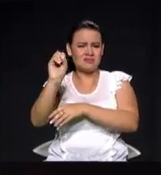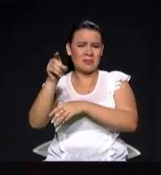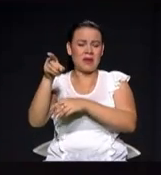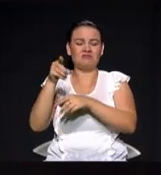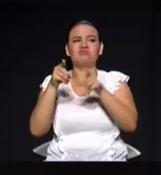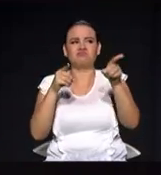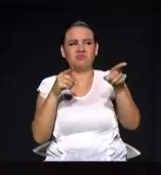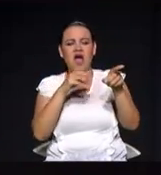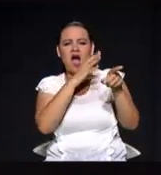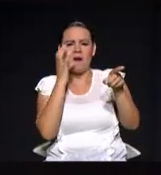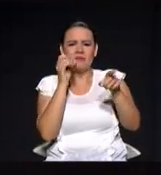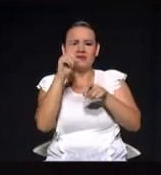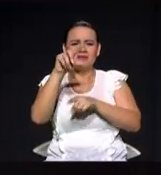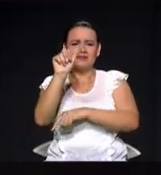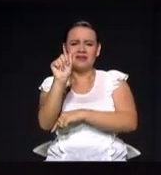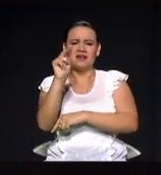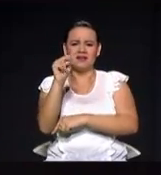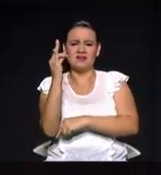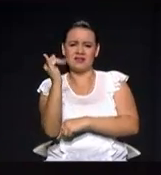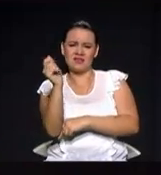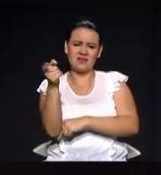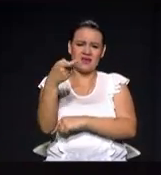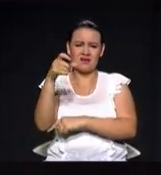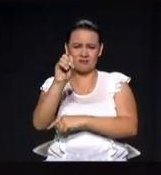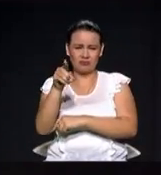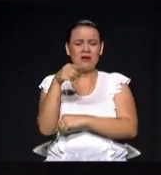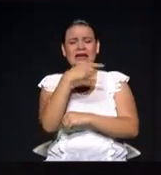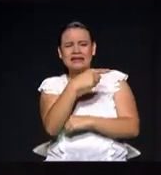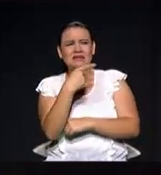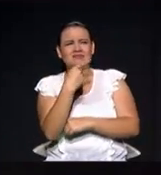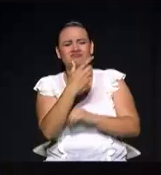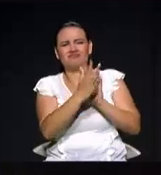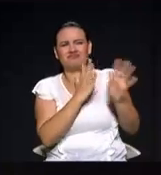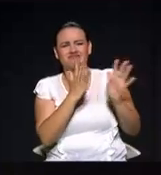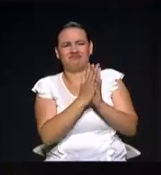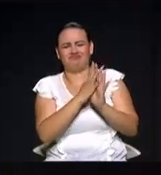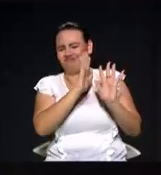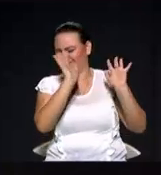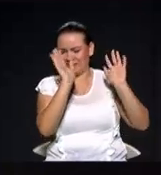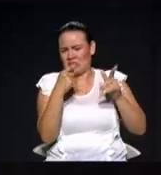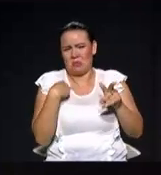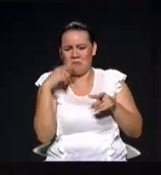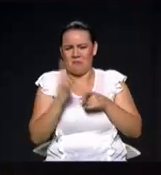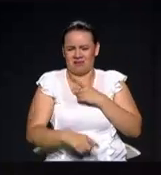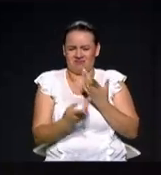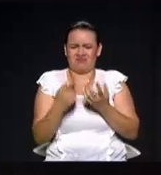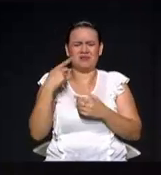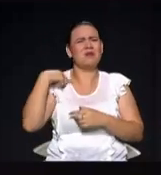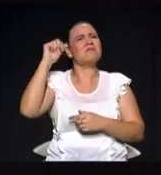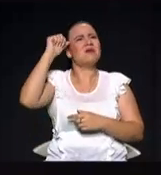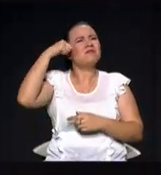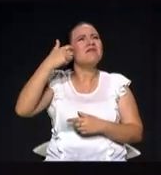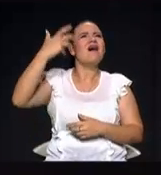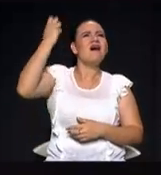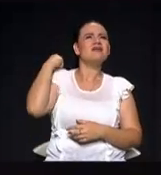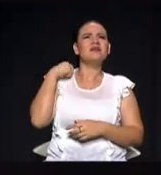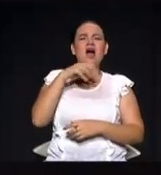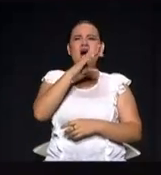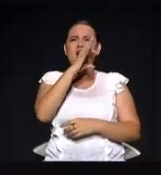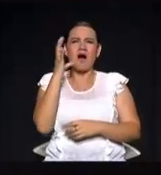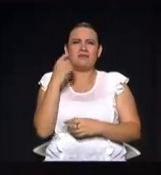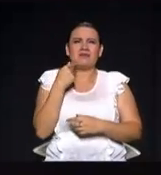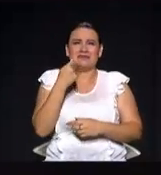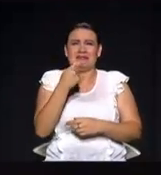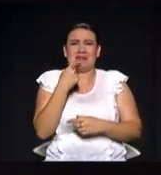yo recuerdo acá una noticia de peñalosa diciendo que medellín no debería haber metro que porque construir metro en medellín era